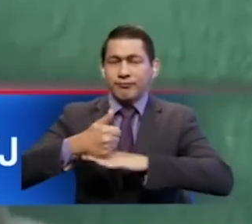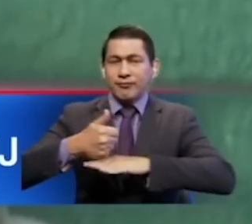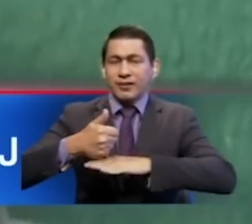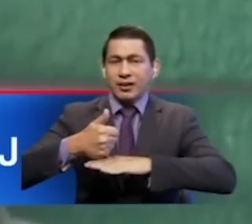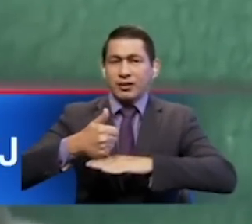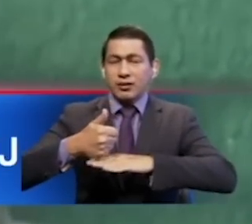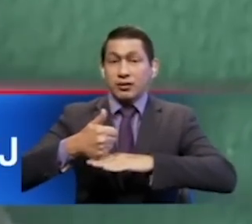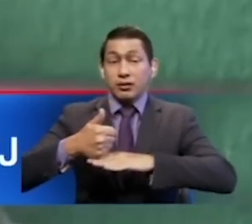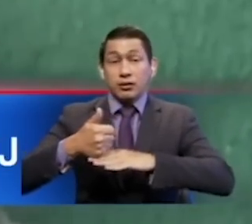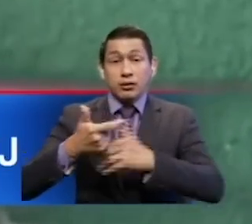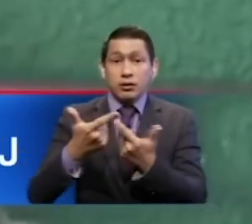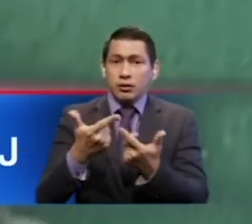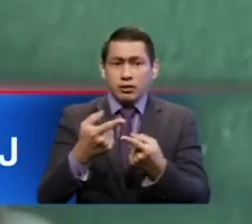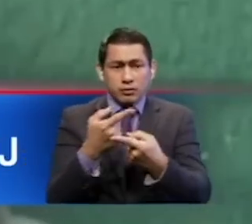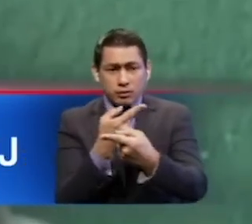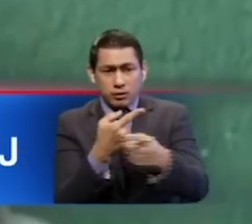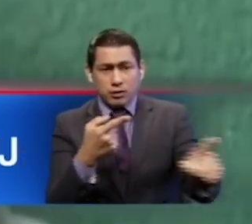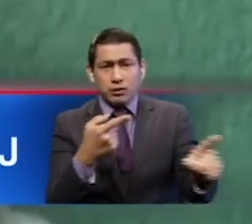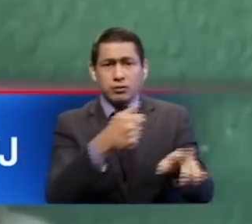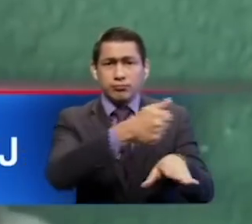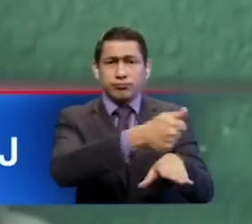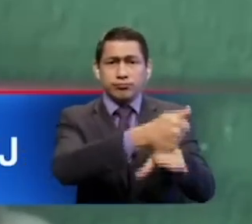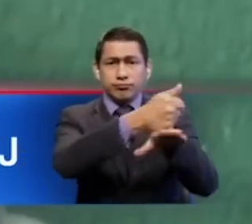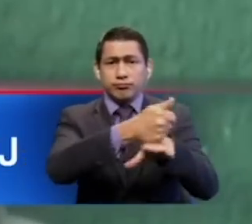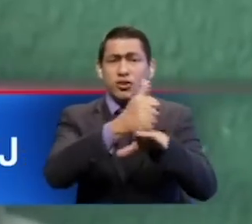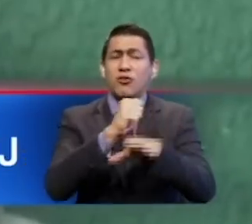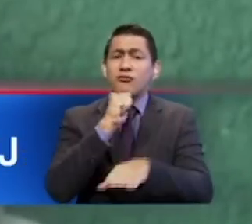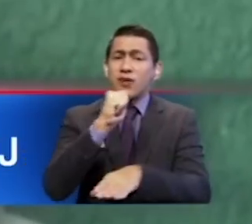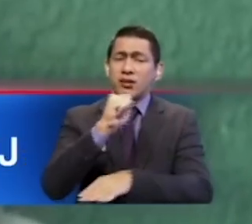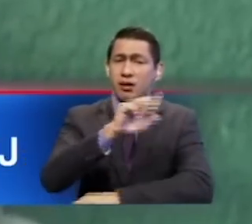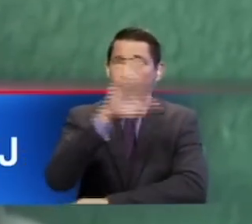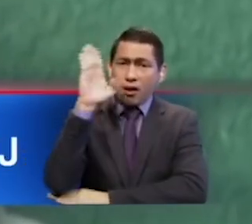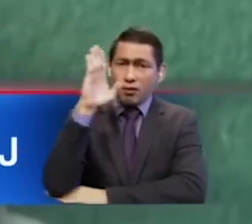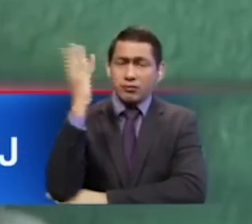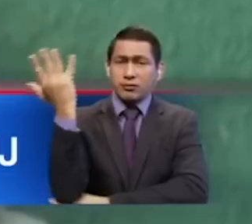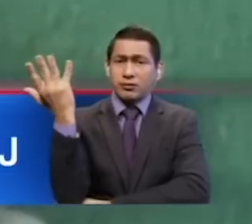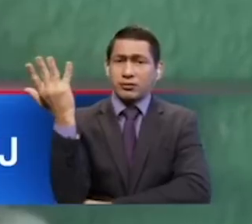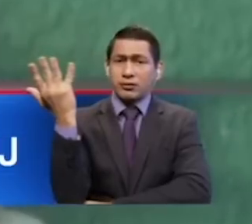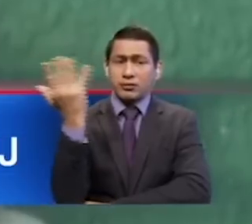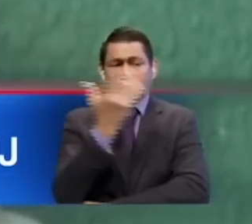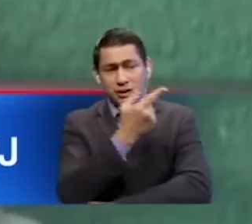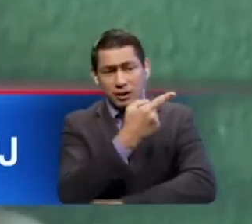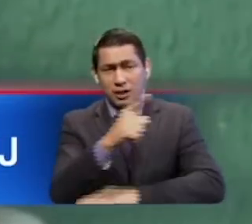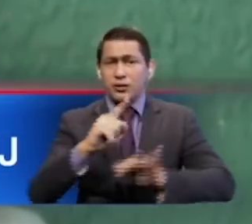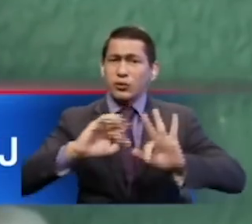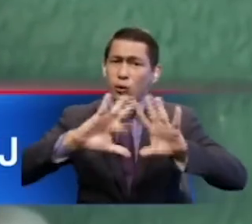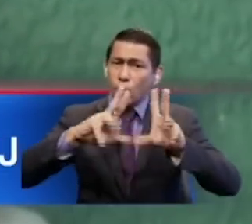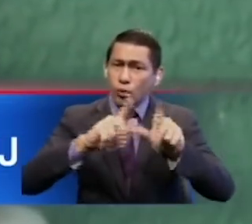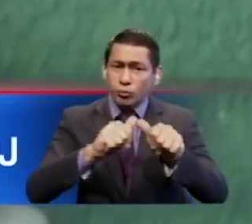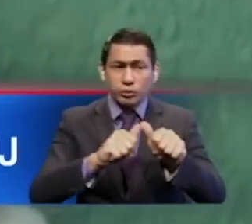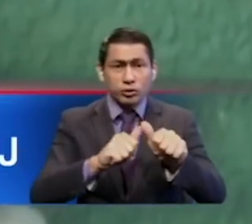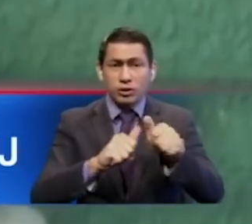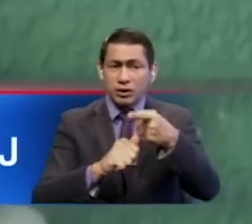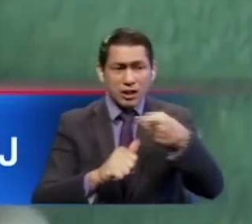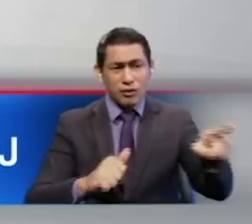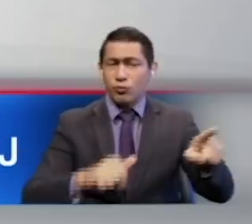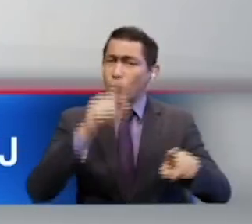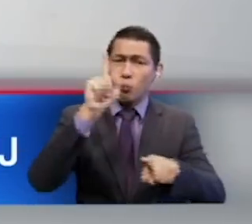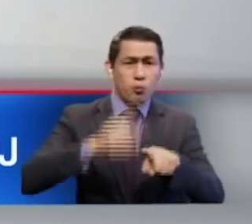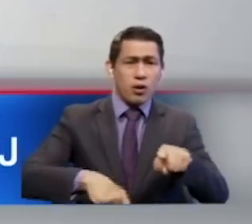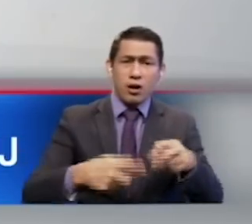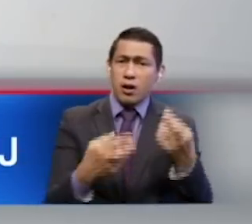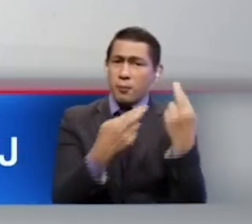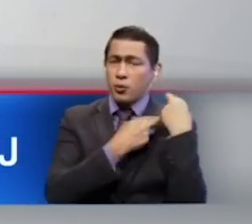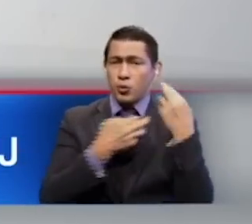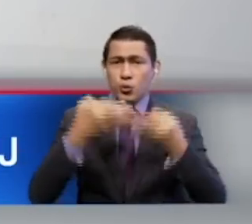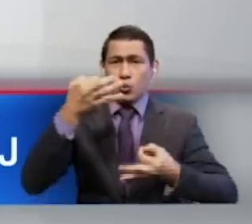de ética, que están sindicados de presuntos delitos, no pueden seguir al frente del sistema de justicia. Para